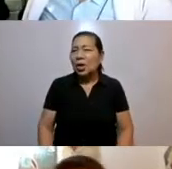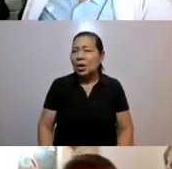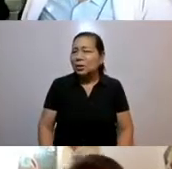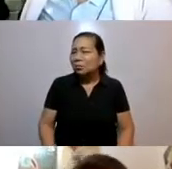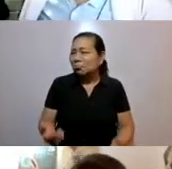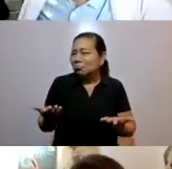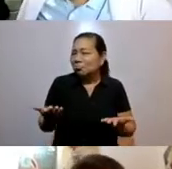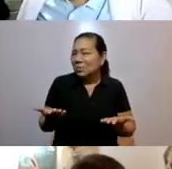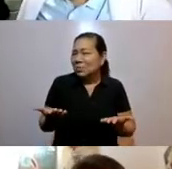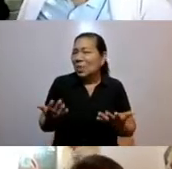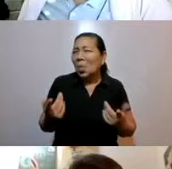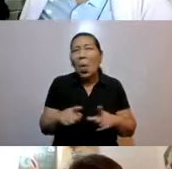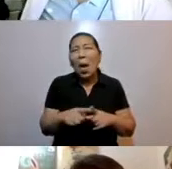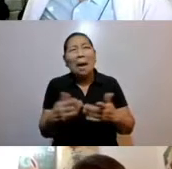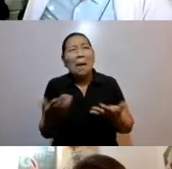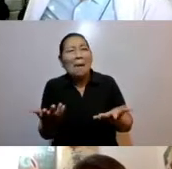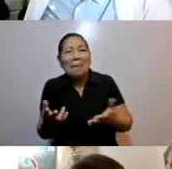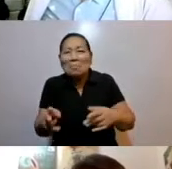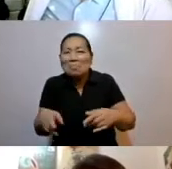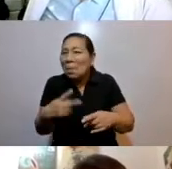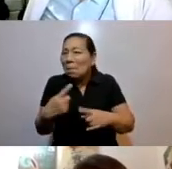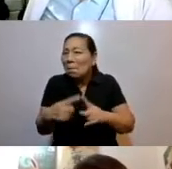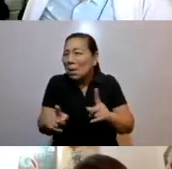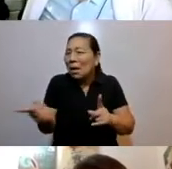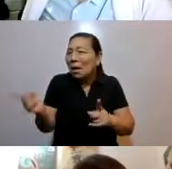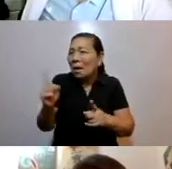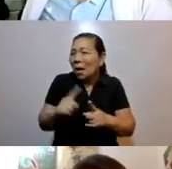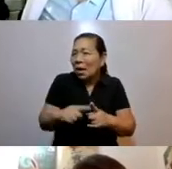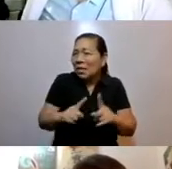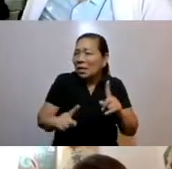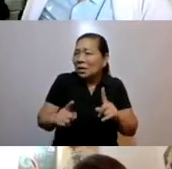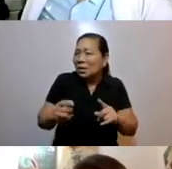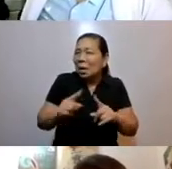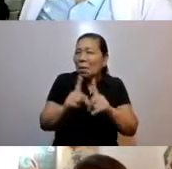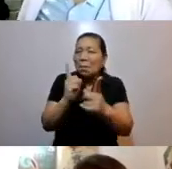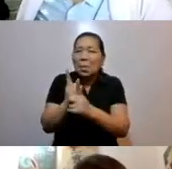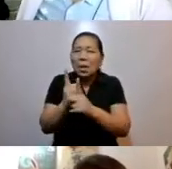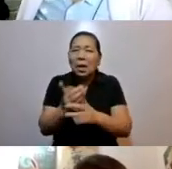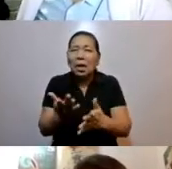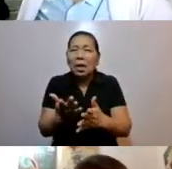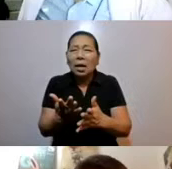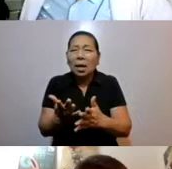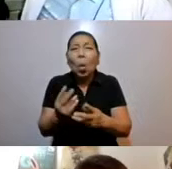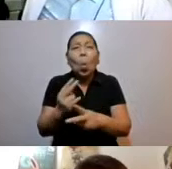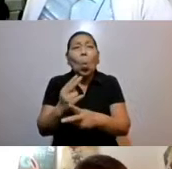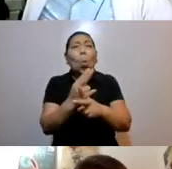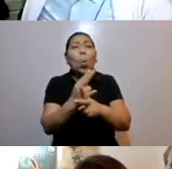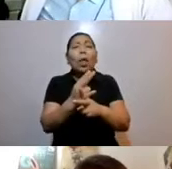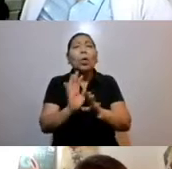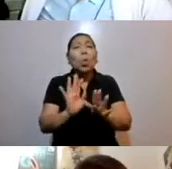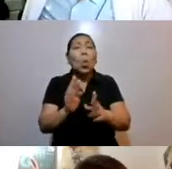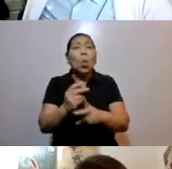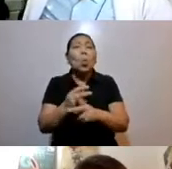forma muy recreativa, ¿no? E incluso hasta algunas veces han llegado a consulta como diciendo de prevención, ¿no? Voy a tener un